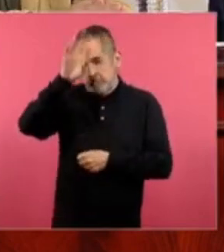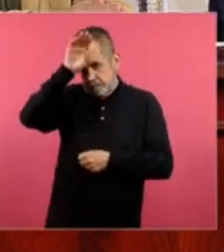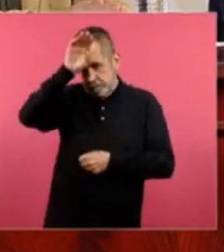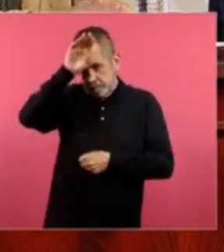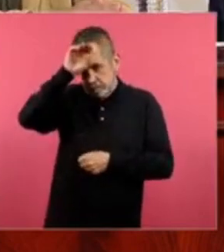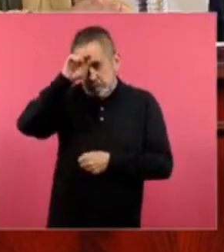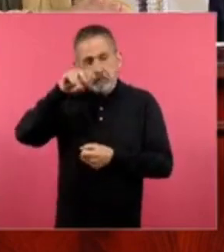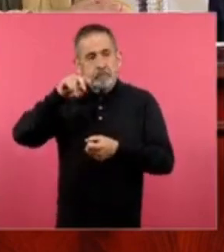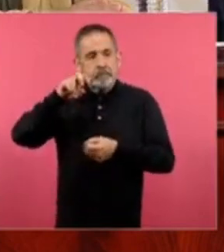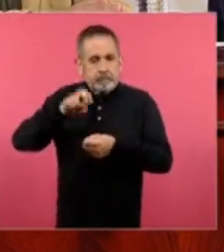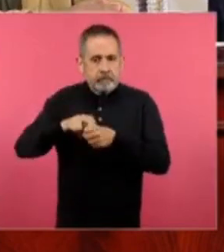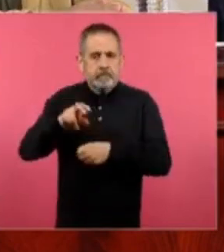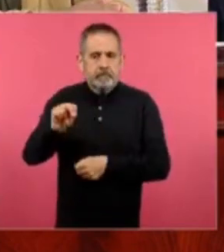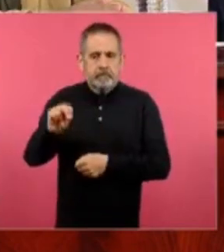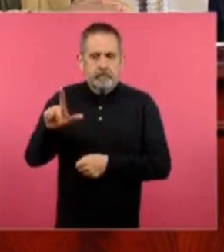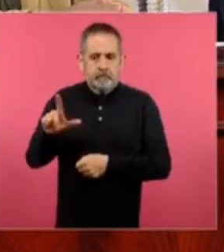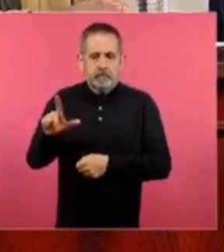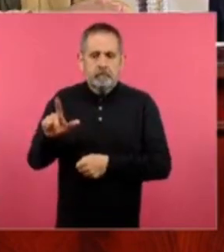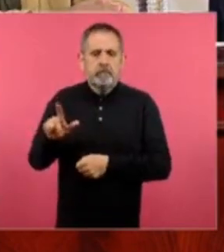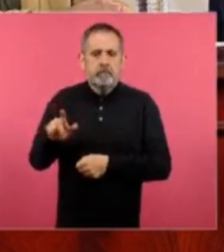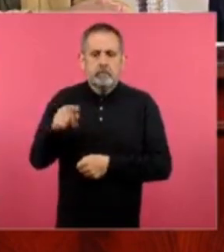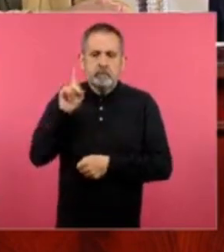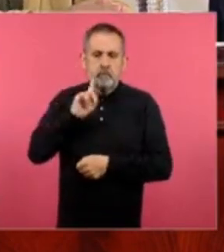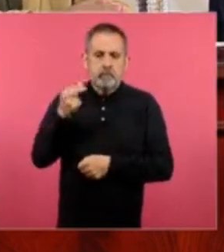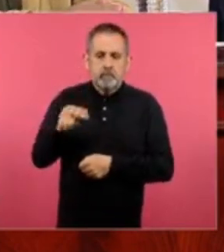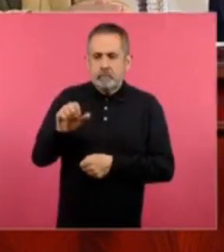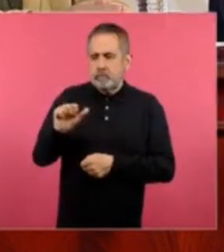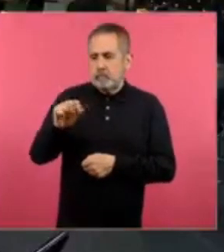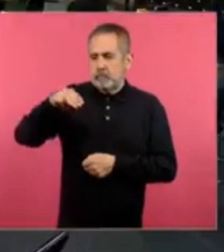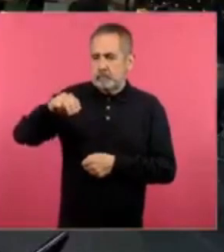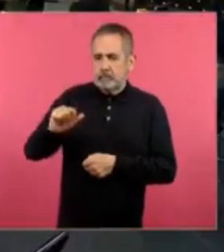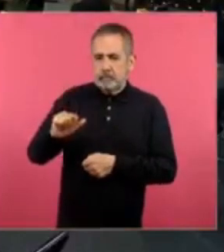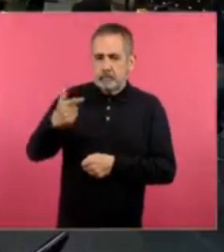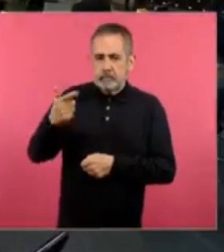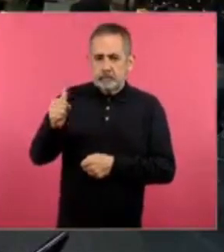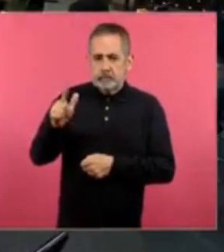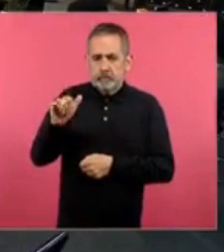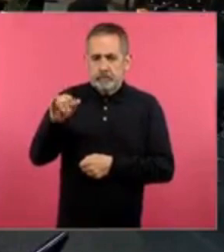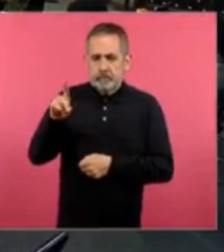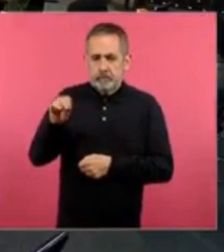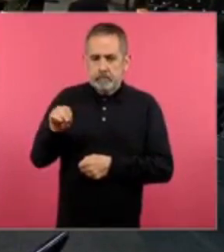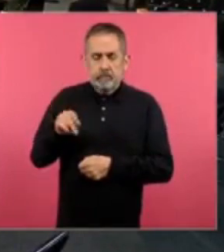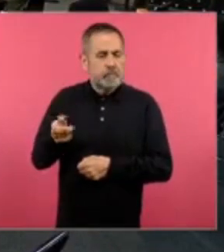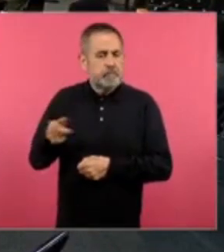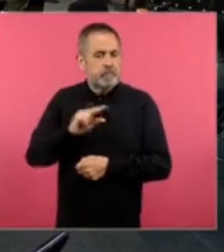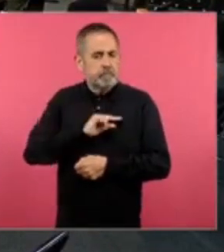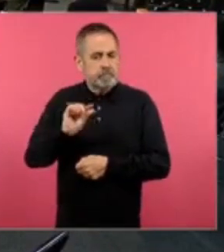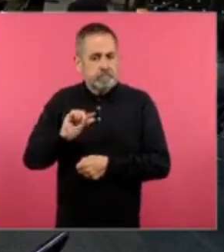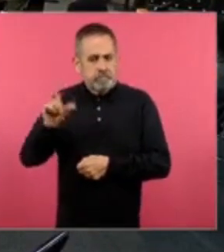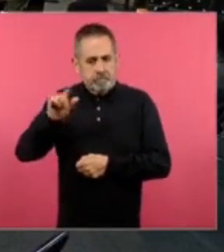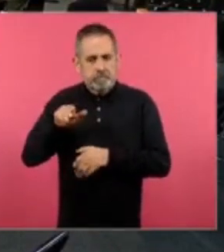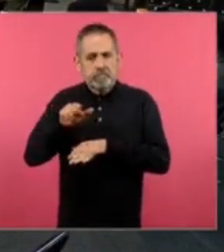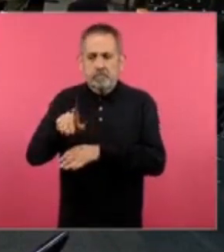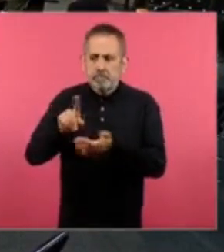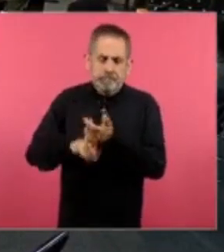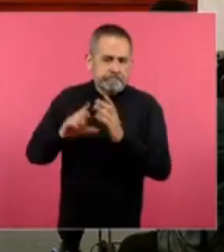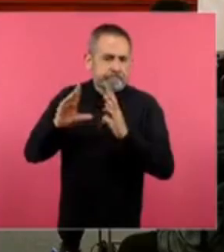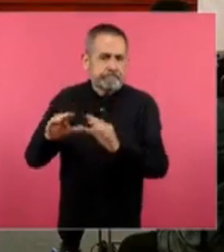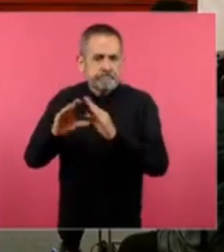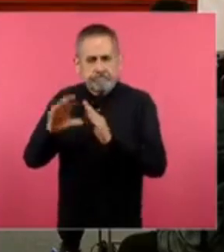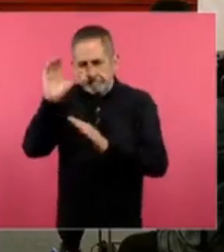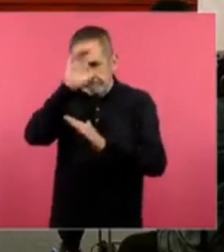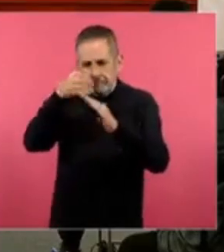el estado de Nuevo León, Alma Adriana Gómez Galindo. Ella es especialista en la enseñanza de